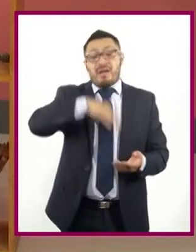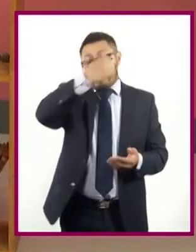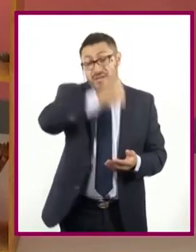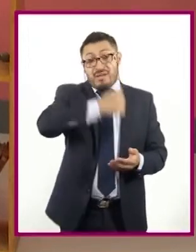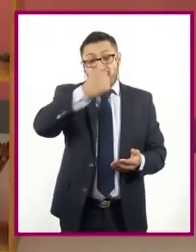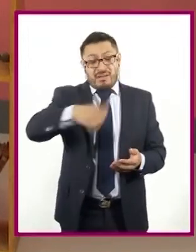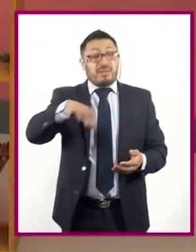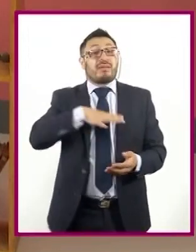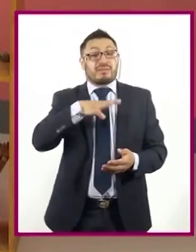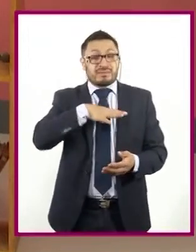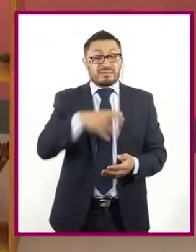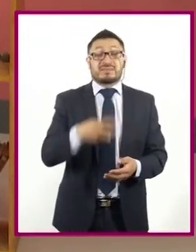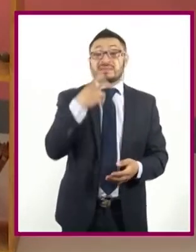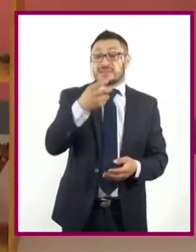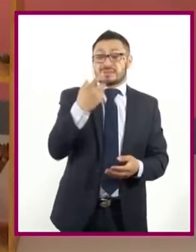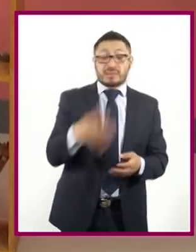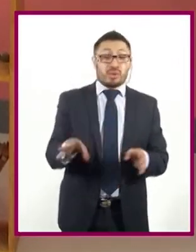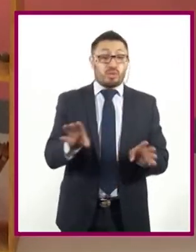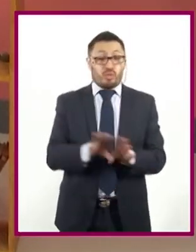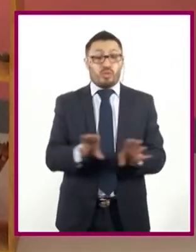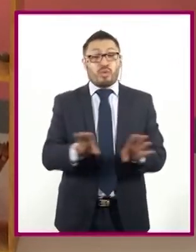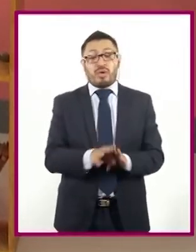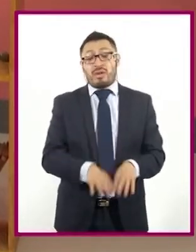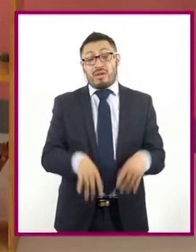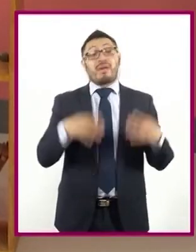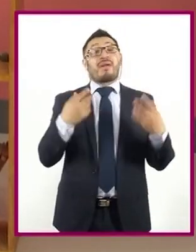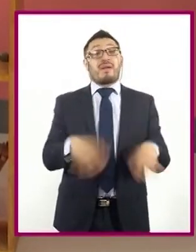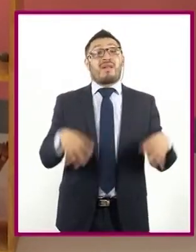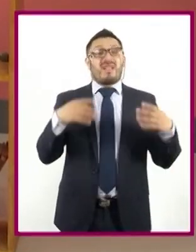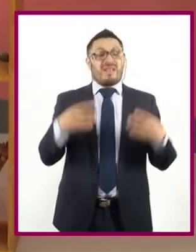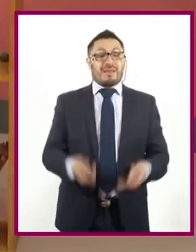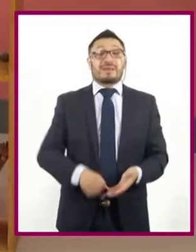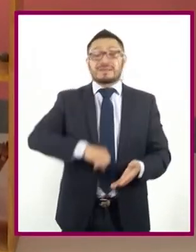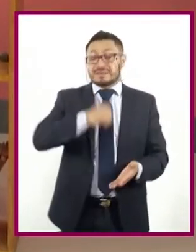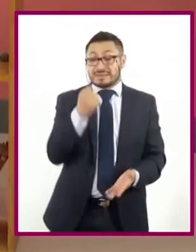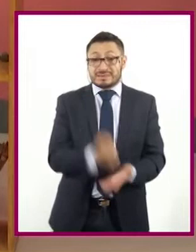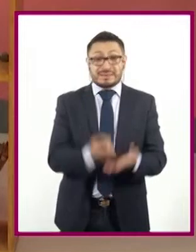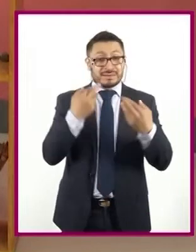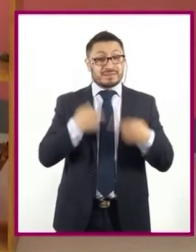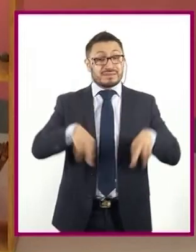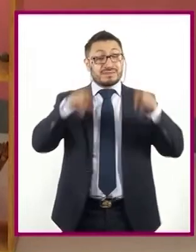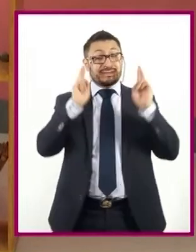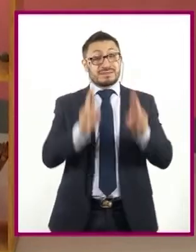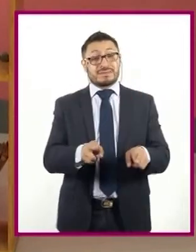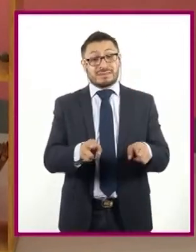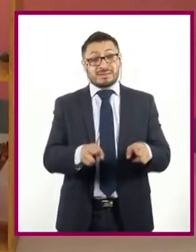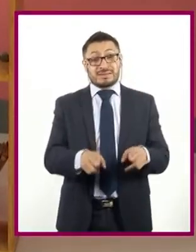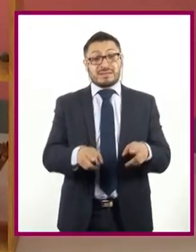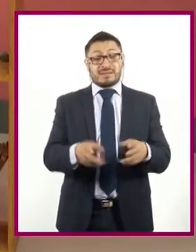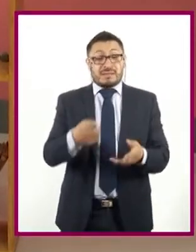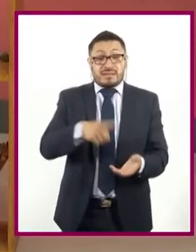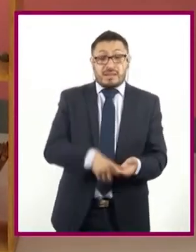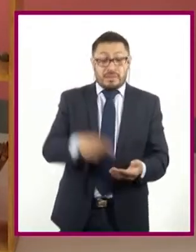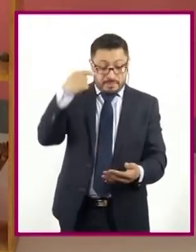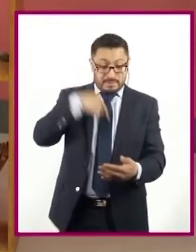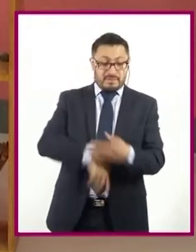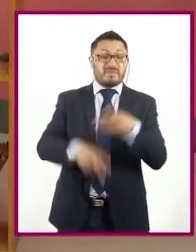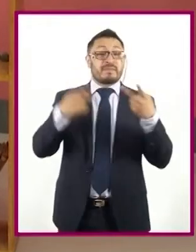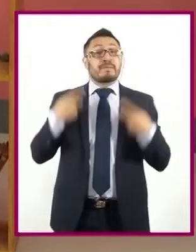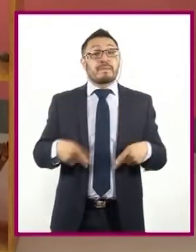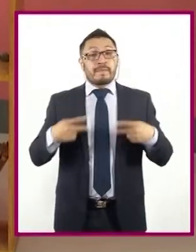dentro, y eso se interpreta como una simbología de la representación interior de las